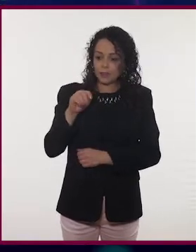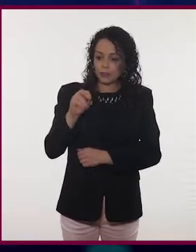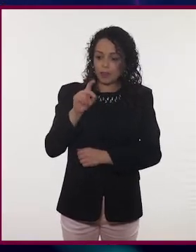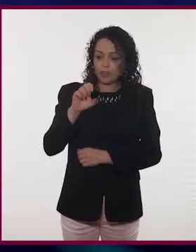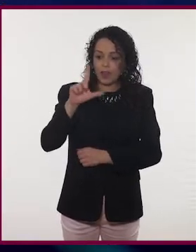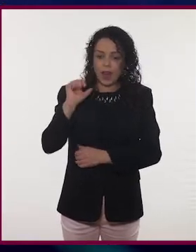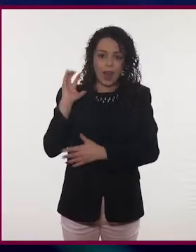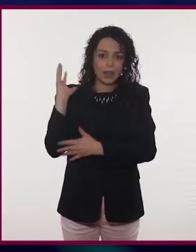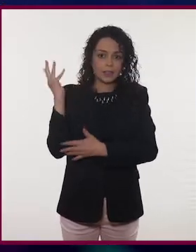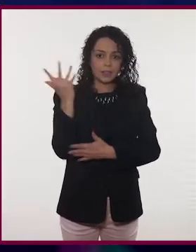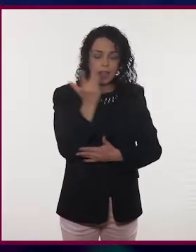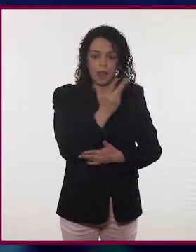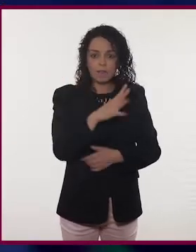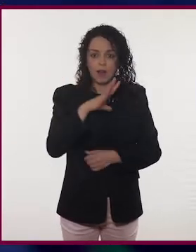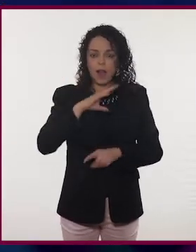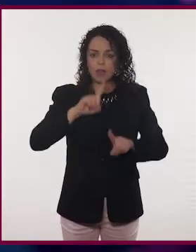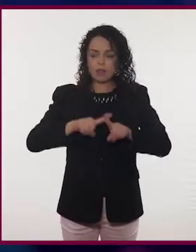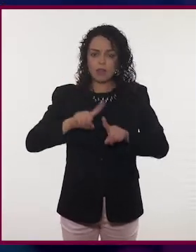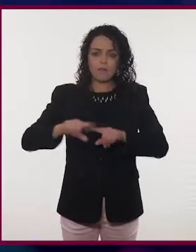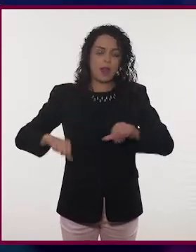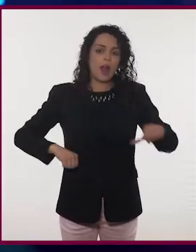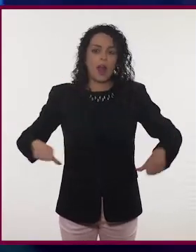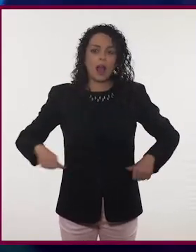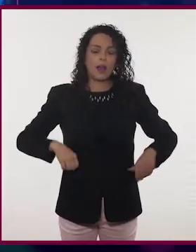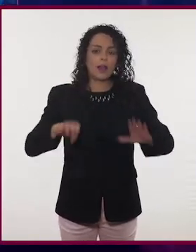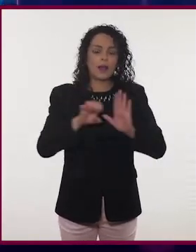diferentes actividades, como es